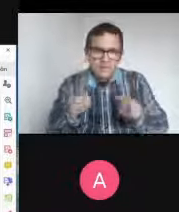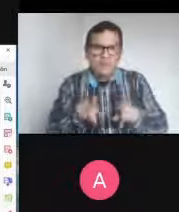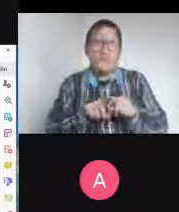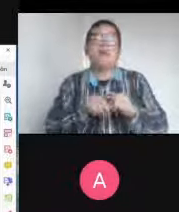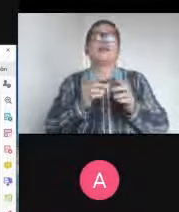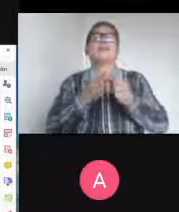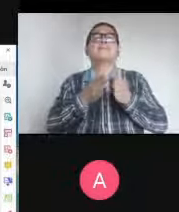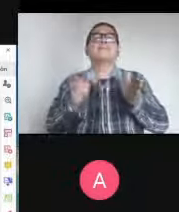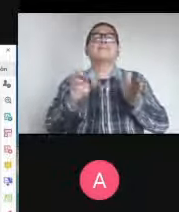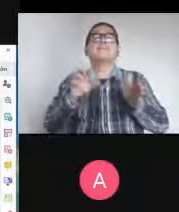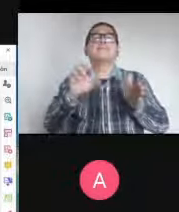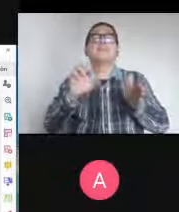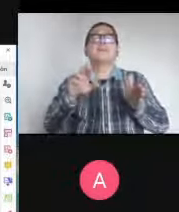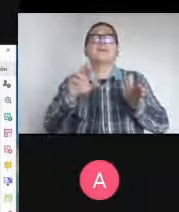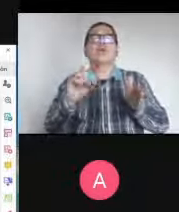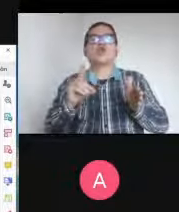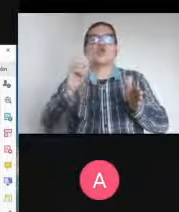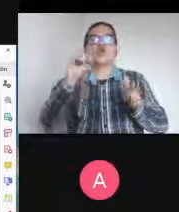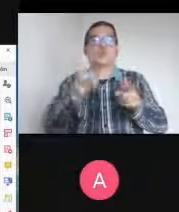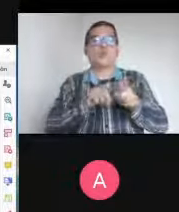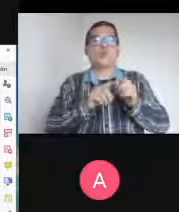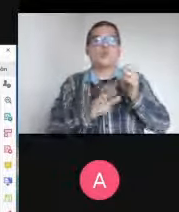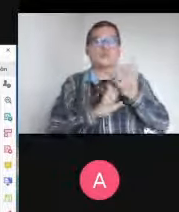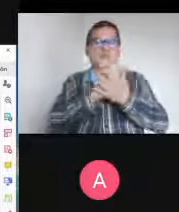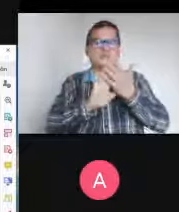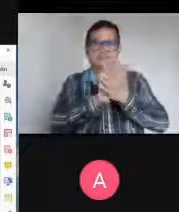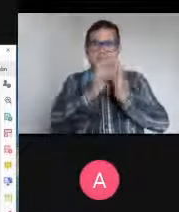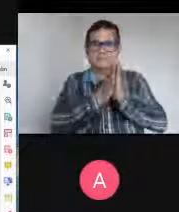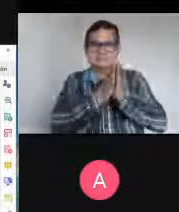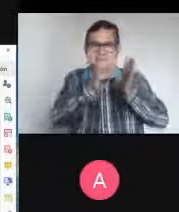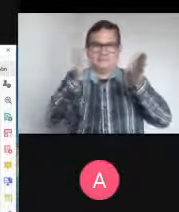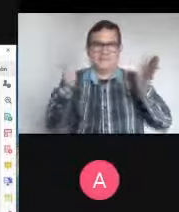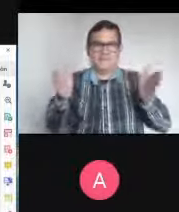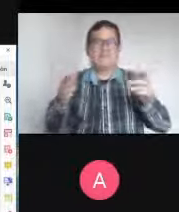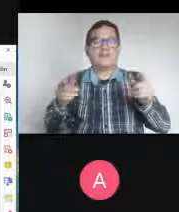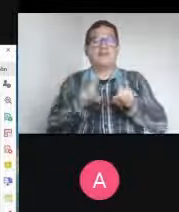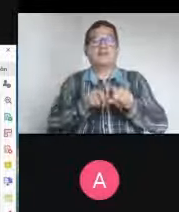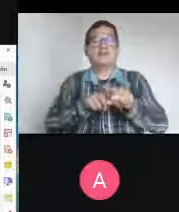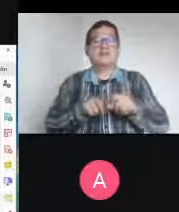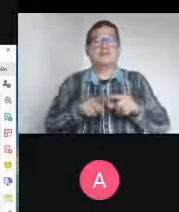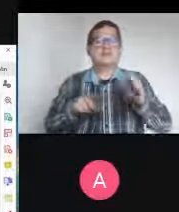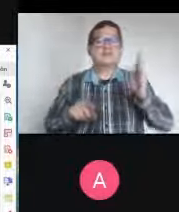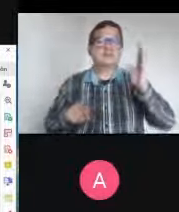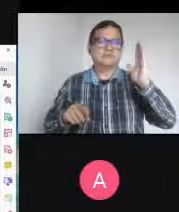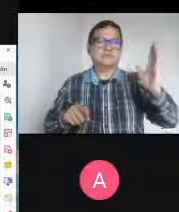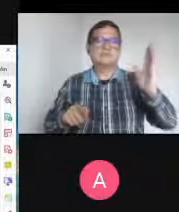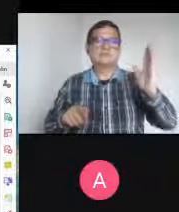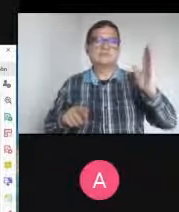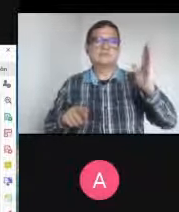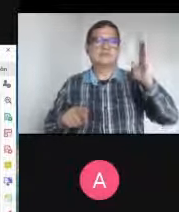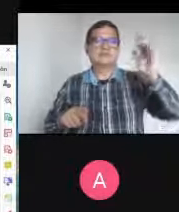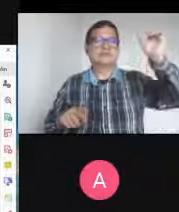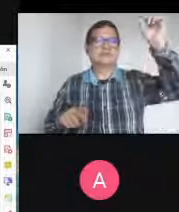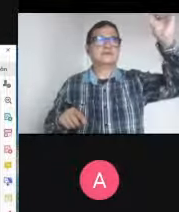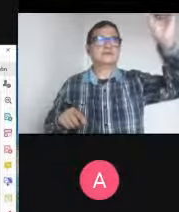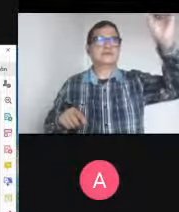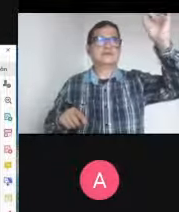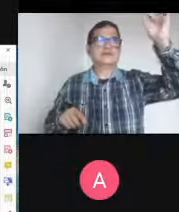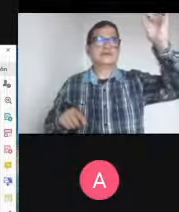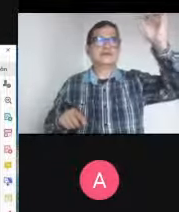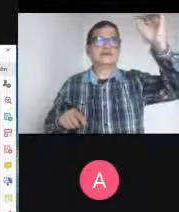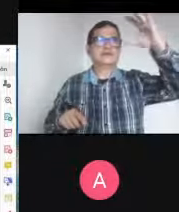periodo entonces tenemos que tener una señal completa. Entonces en este caso, por ejemplo, estamos midiendo desde donde inicia